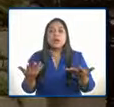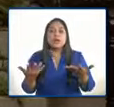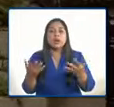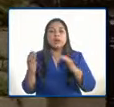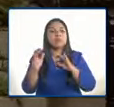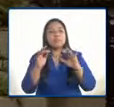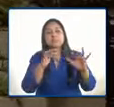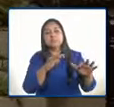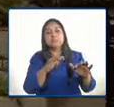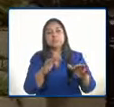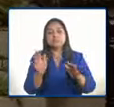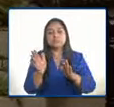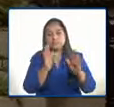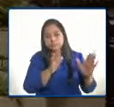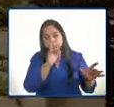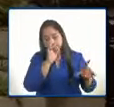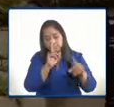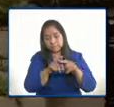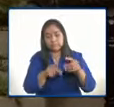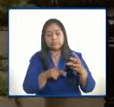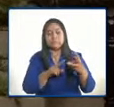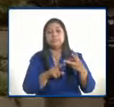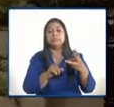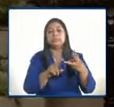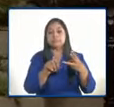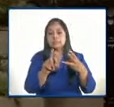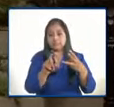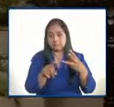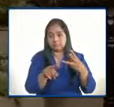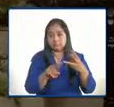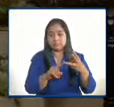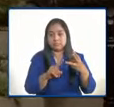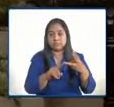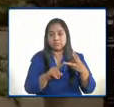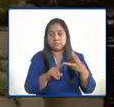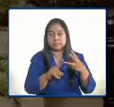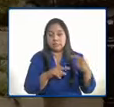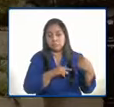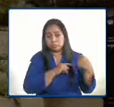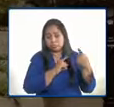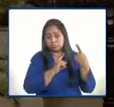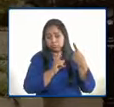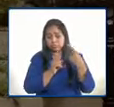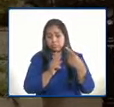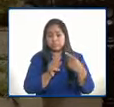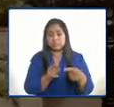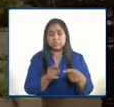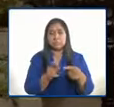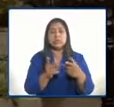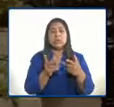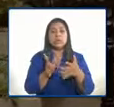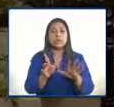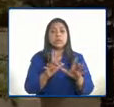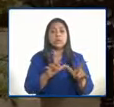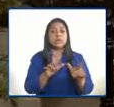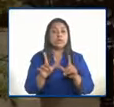migrantes? Y tercero, director, hasta la fecha, cuando se habilitó